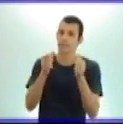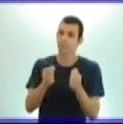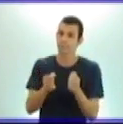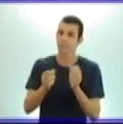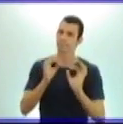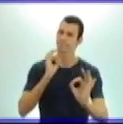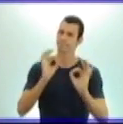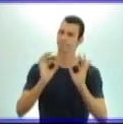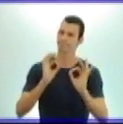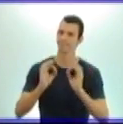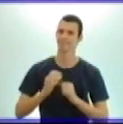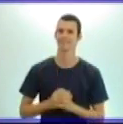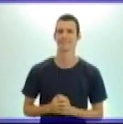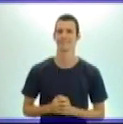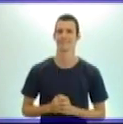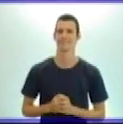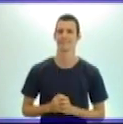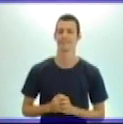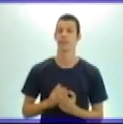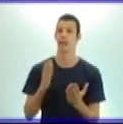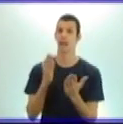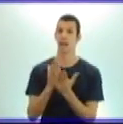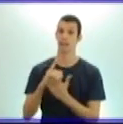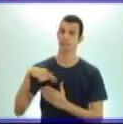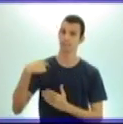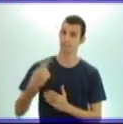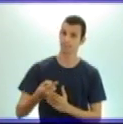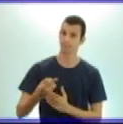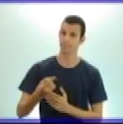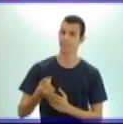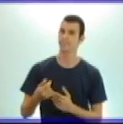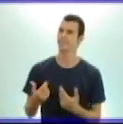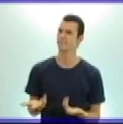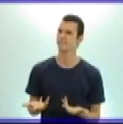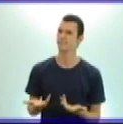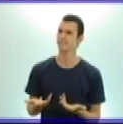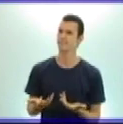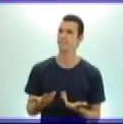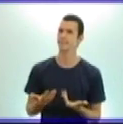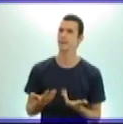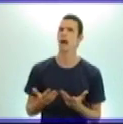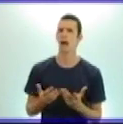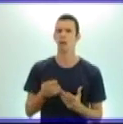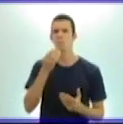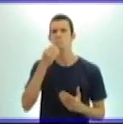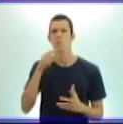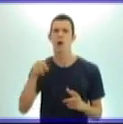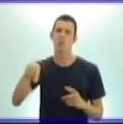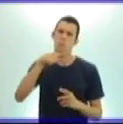cuiden. En el próximo encuentro podríamos reflexionar,